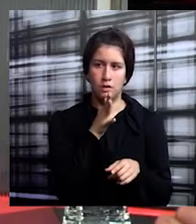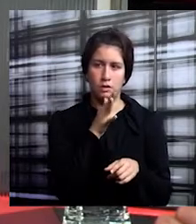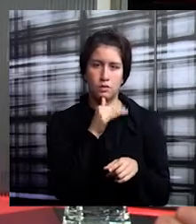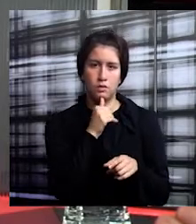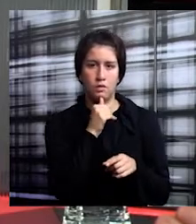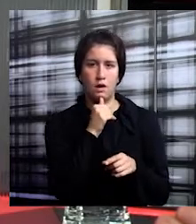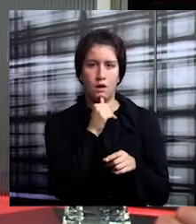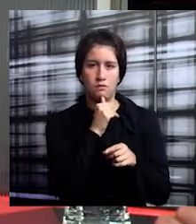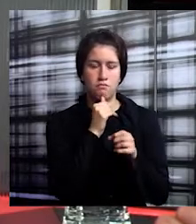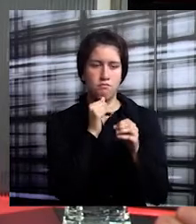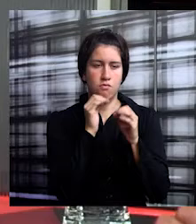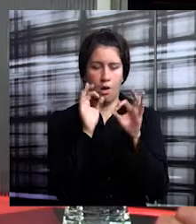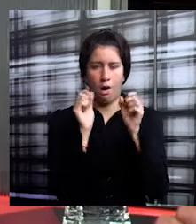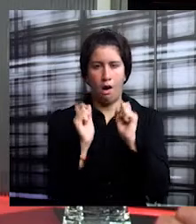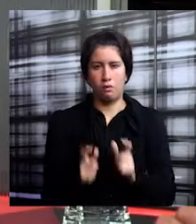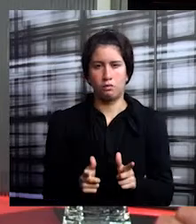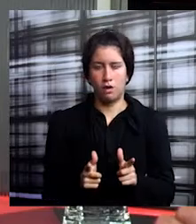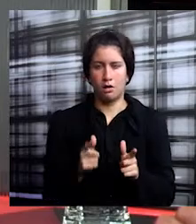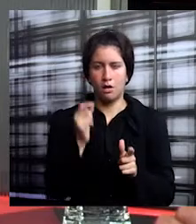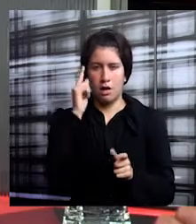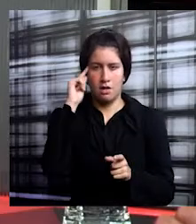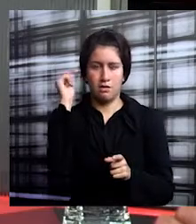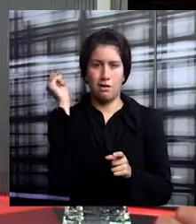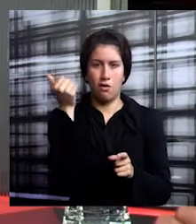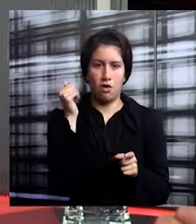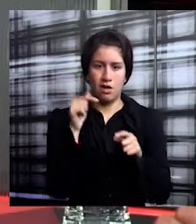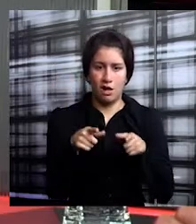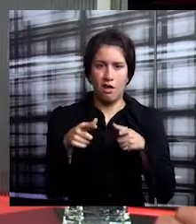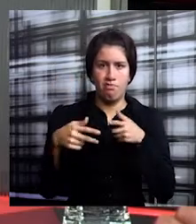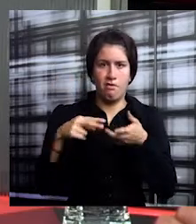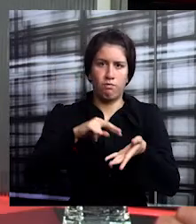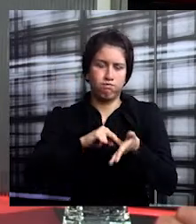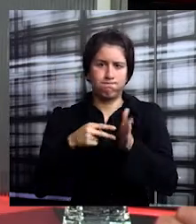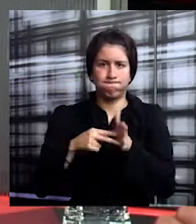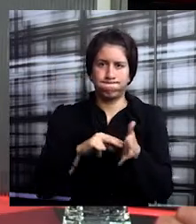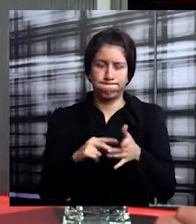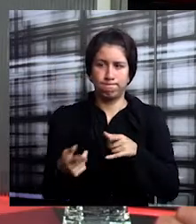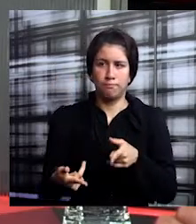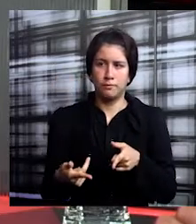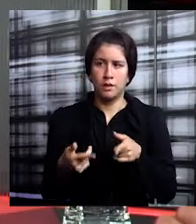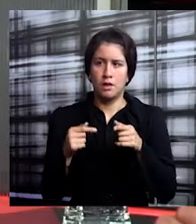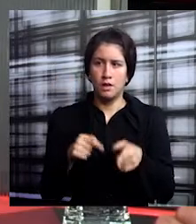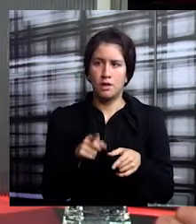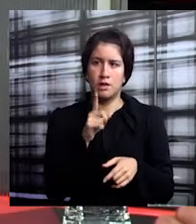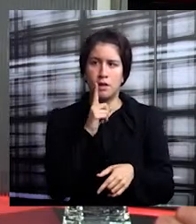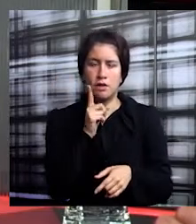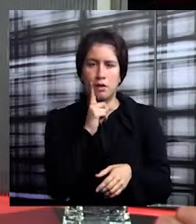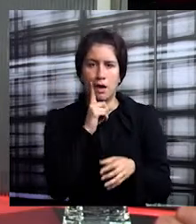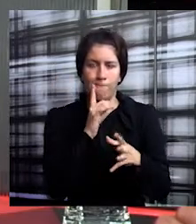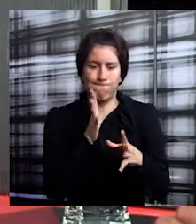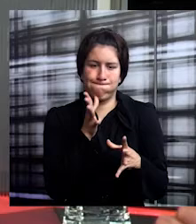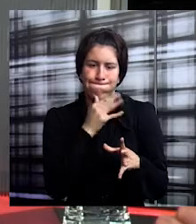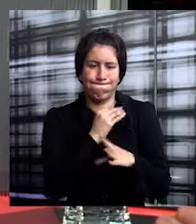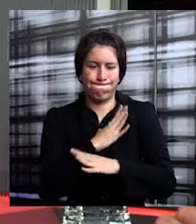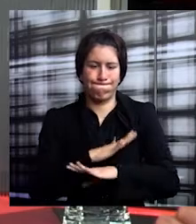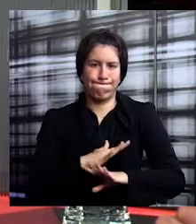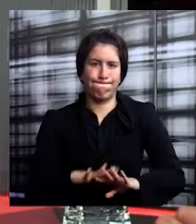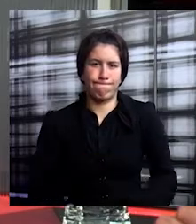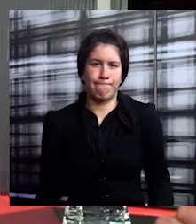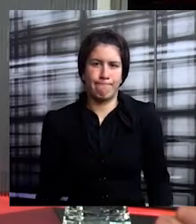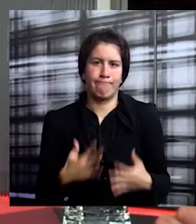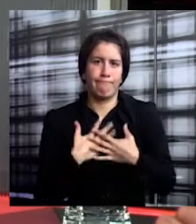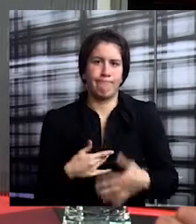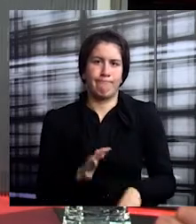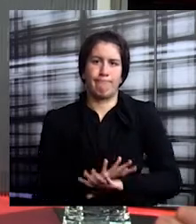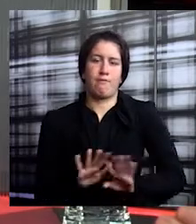conflicto, es que los titulares de esos derechos queden completamente desnudos y desprotegidos. O sea, se desnaturaliza el